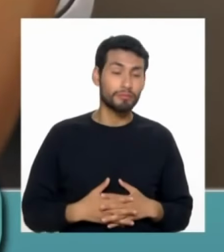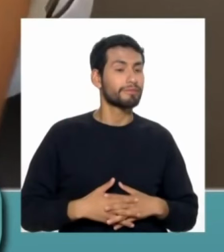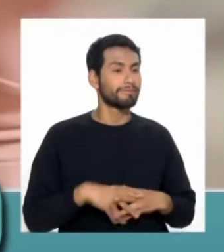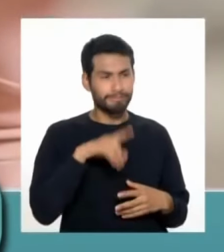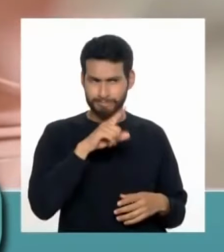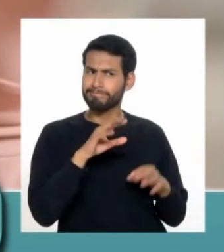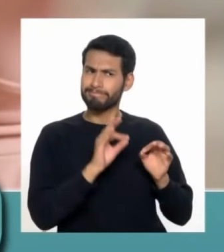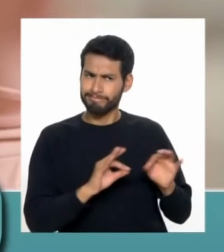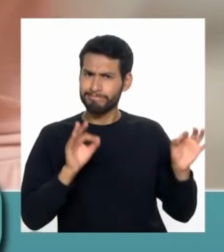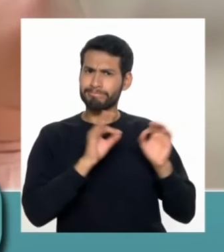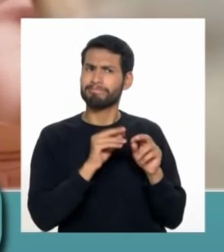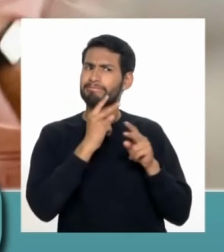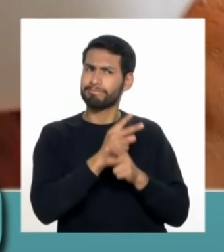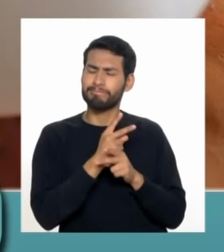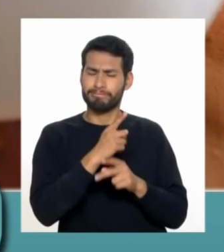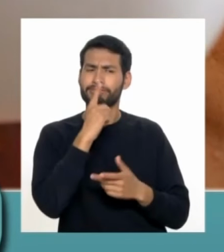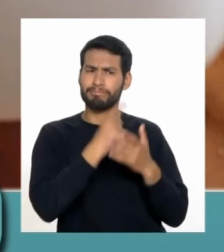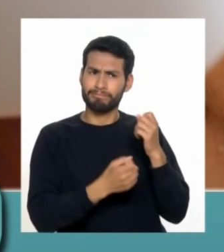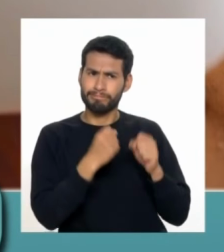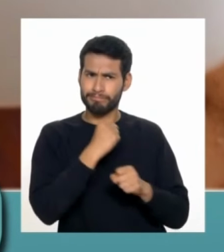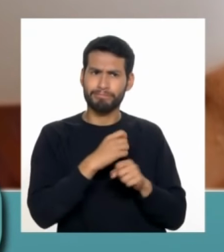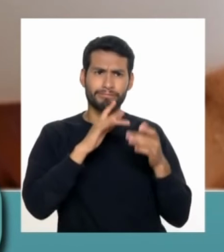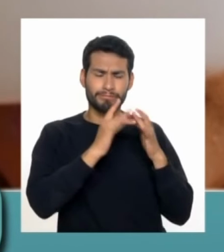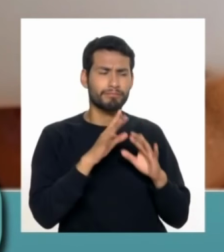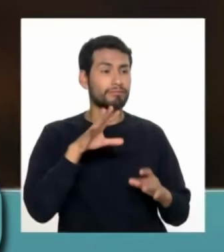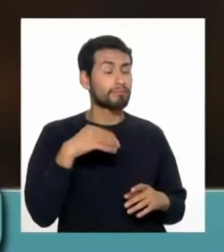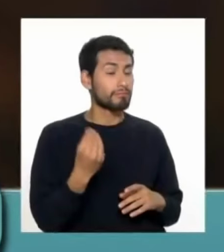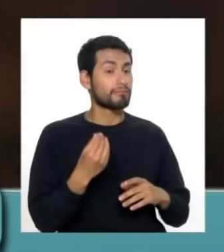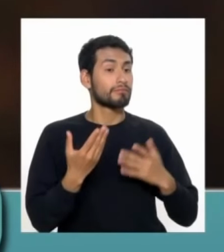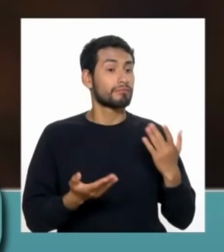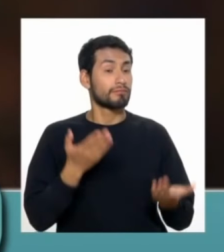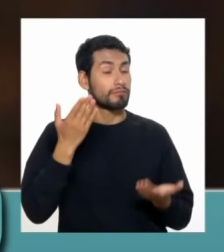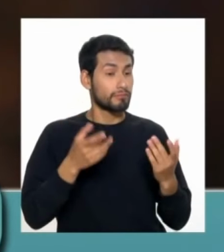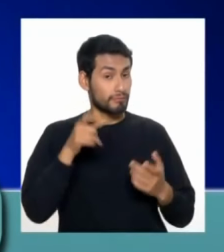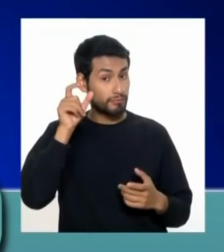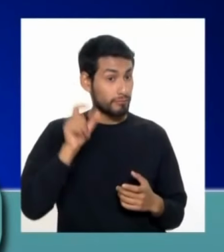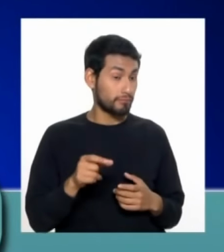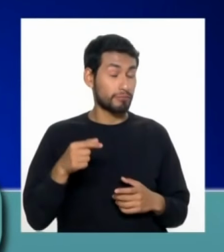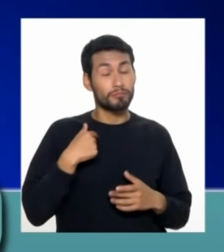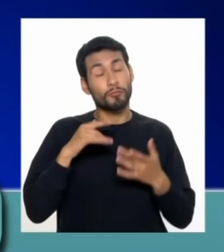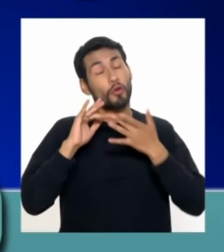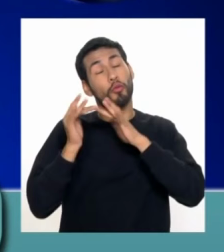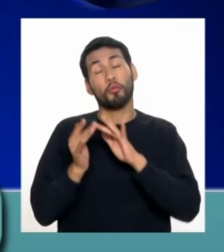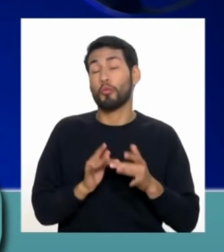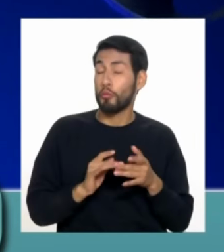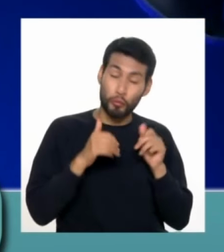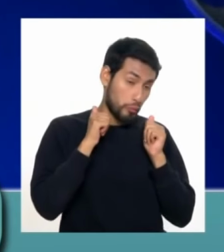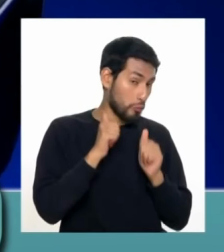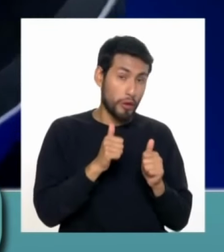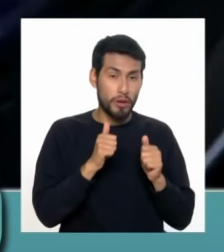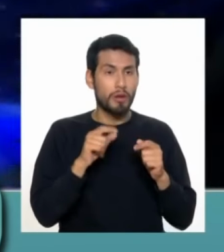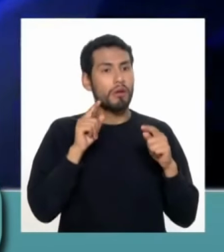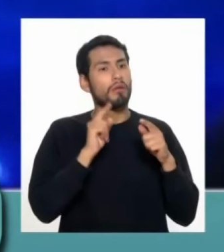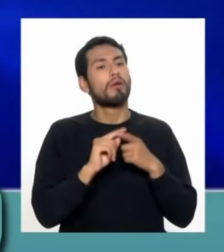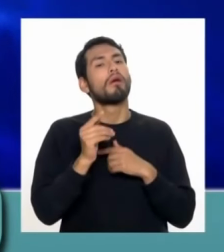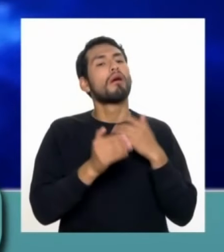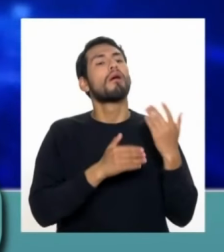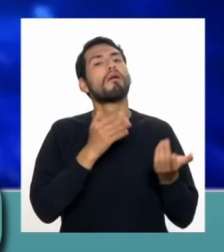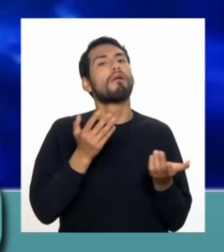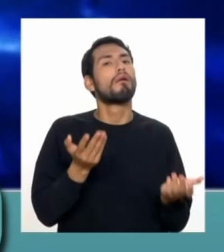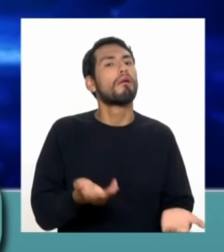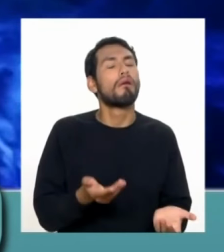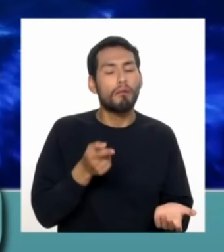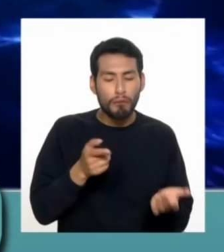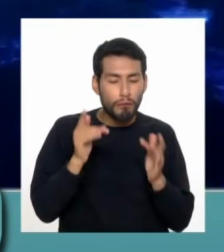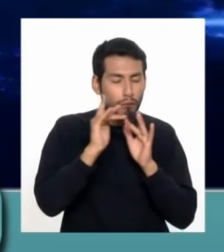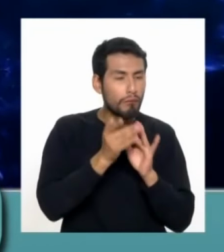muy importante el tema de la seguridad y la confianza digital, porque puede ser que una persona tenga conectividad y después, ¿qué más sigue? ¿Cómo usa